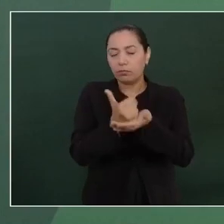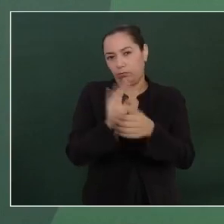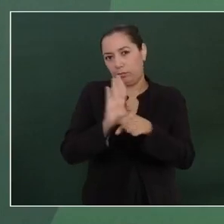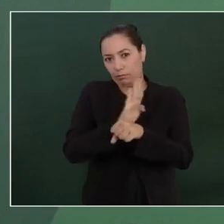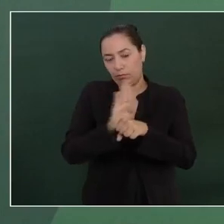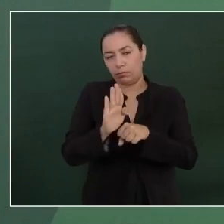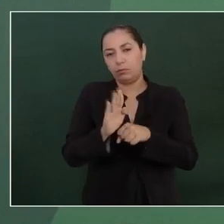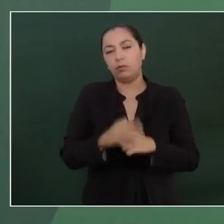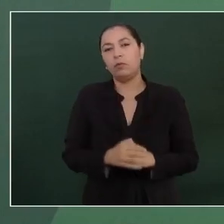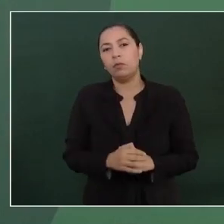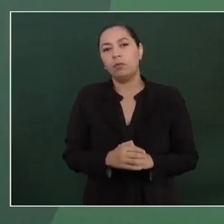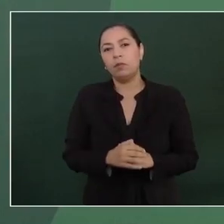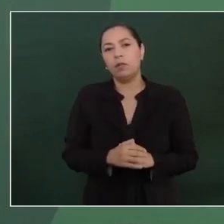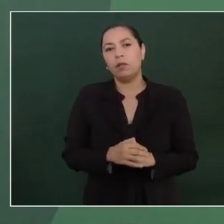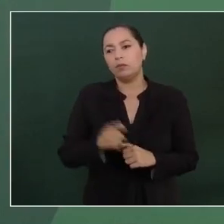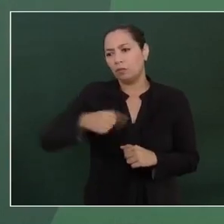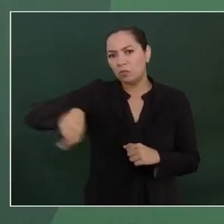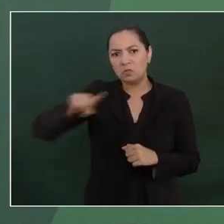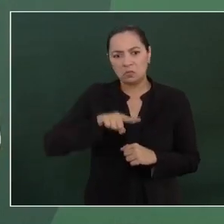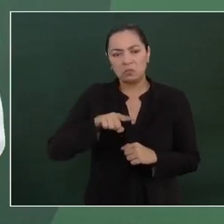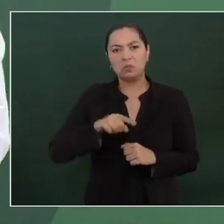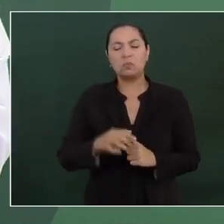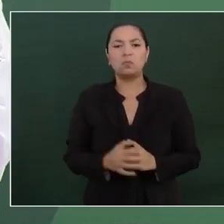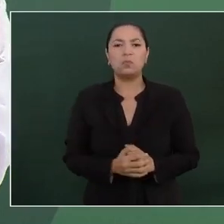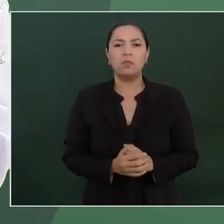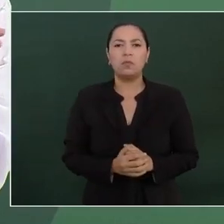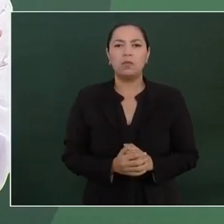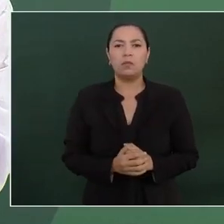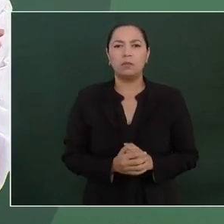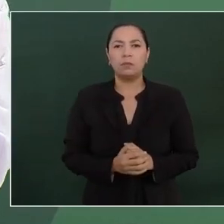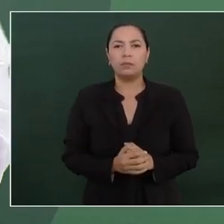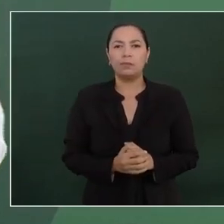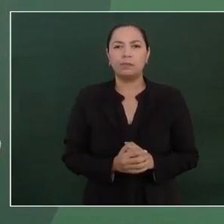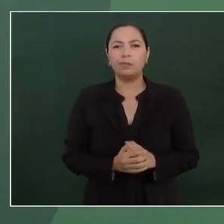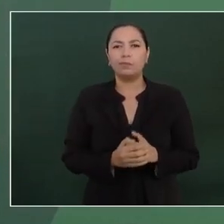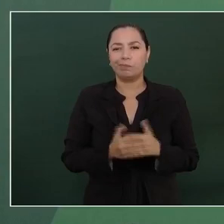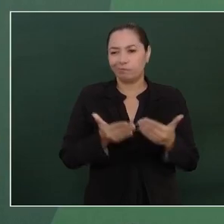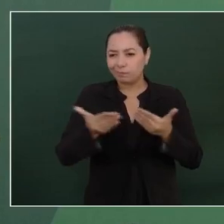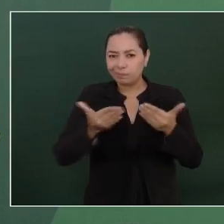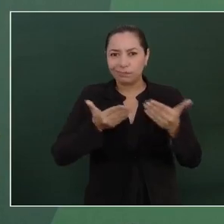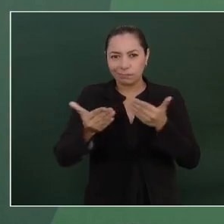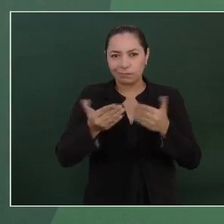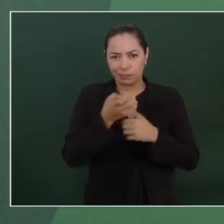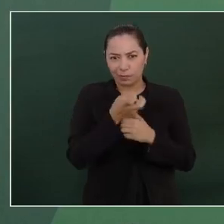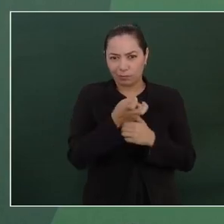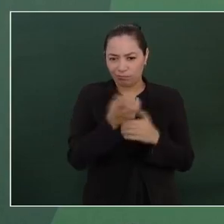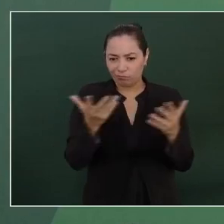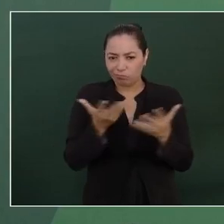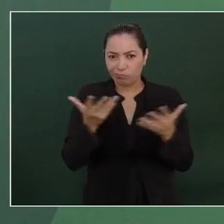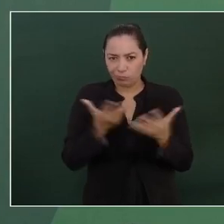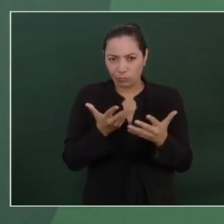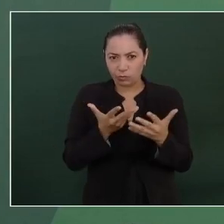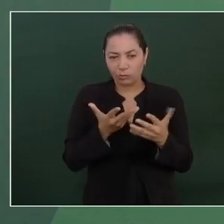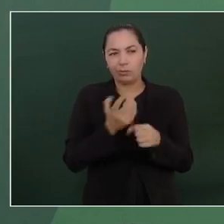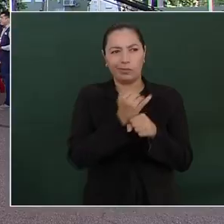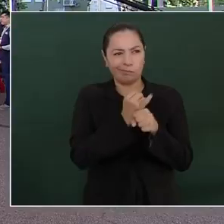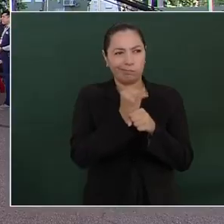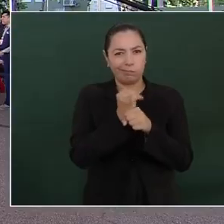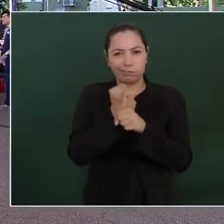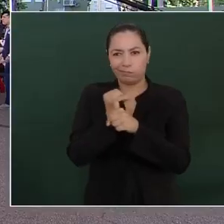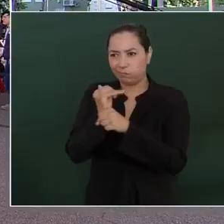que, al mismo tiempo que se está llevando a cabo esta